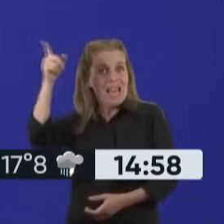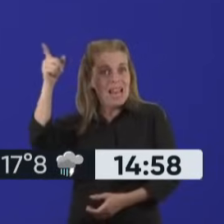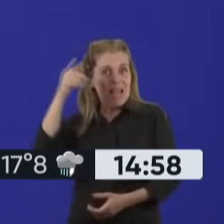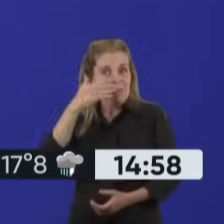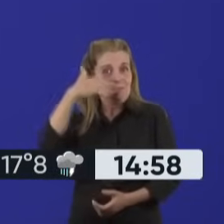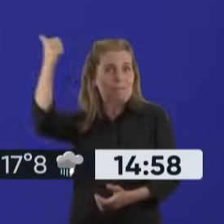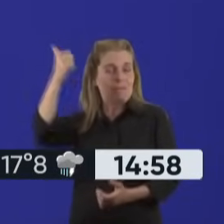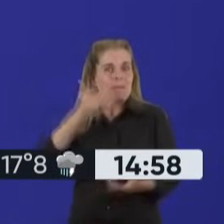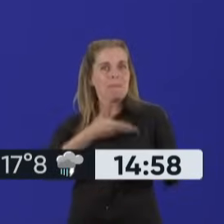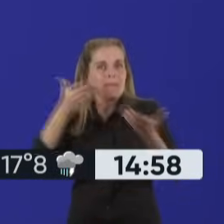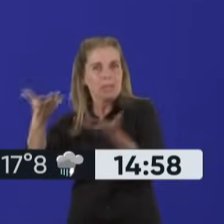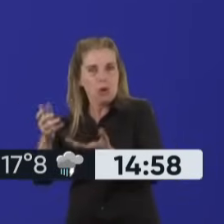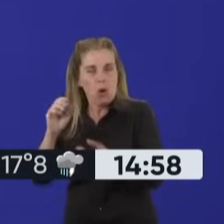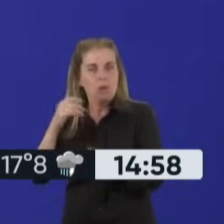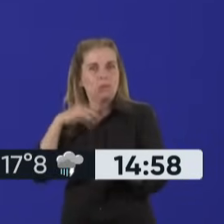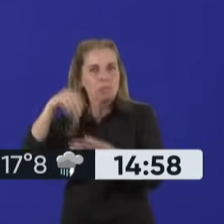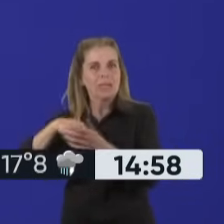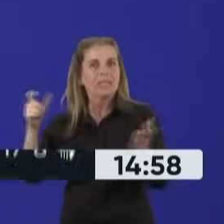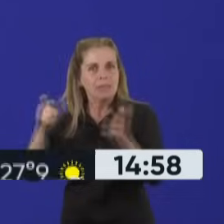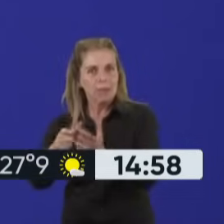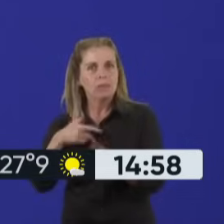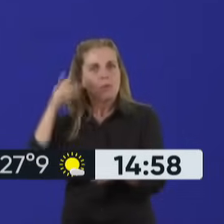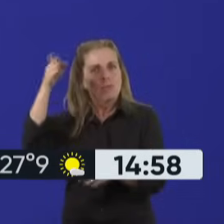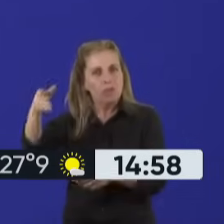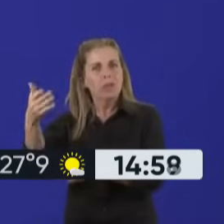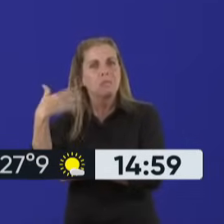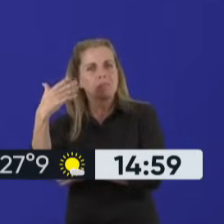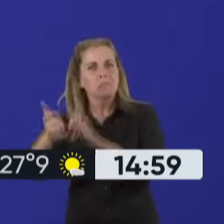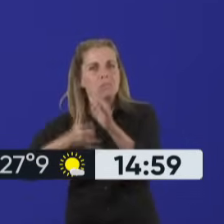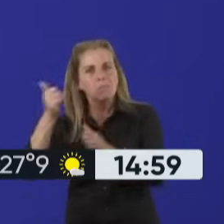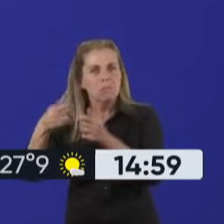Giorgia Meloni, me invitó para hablar sobre